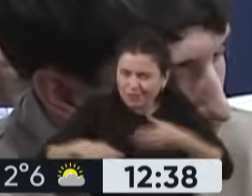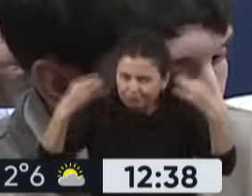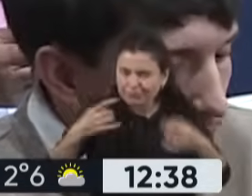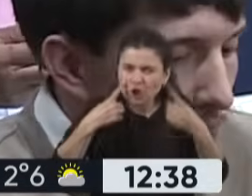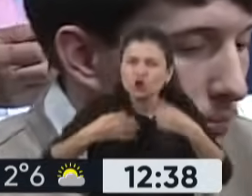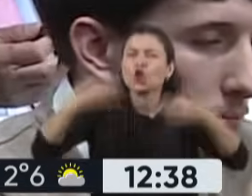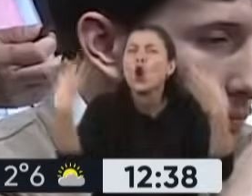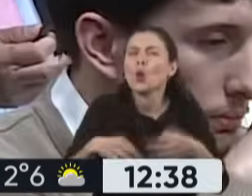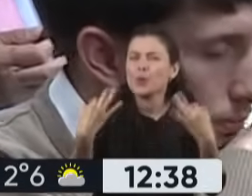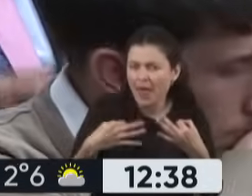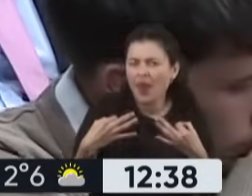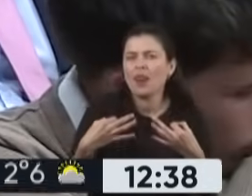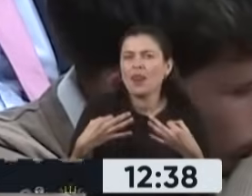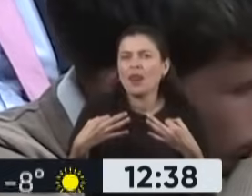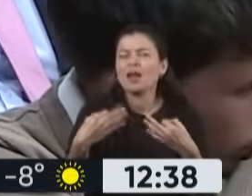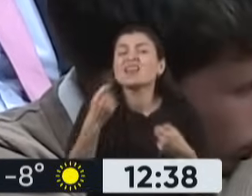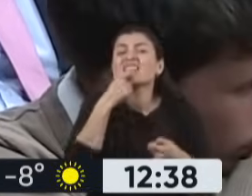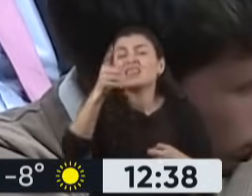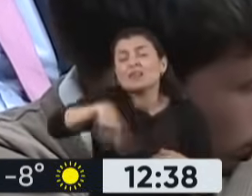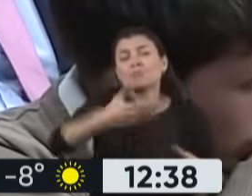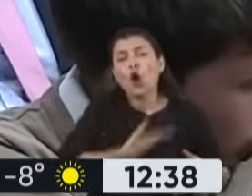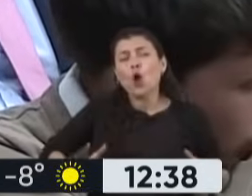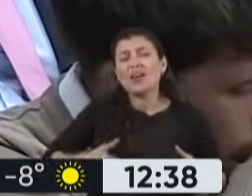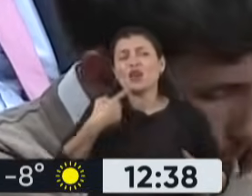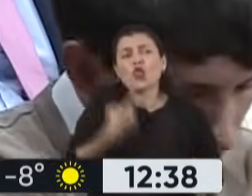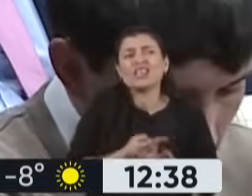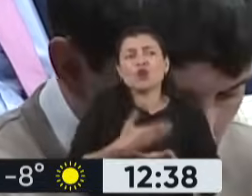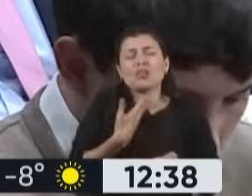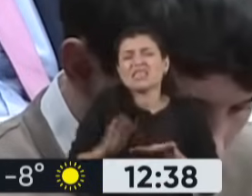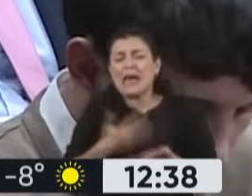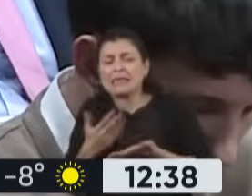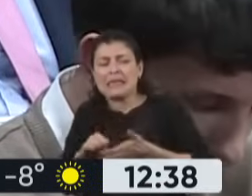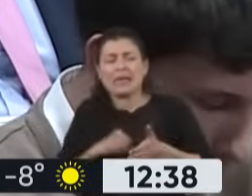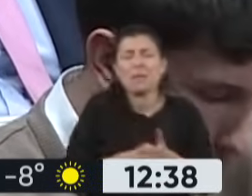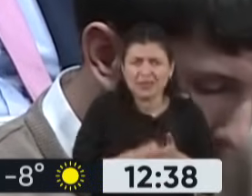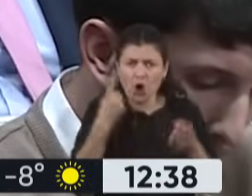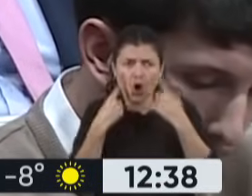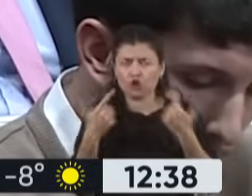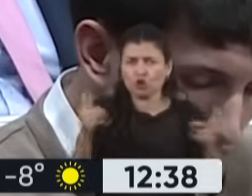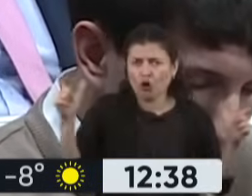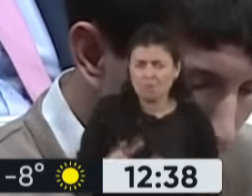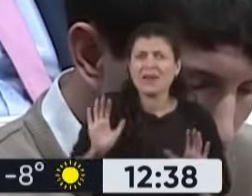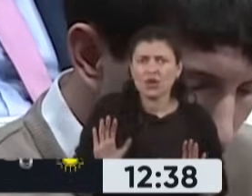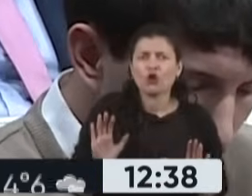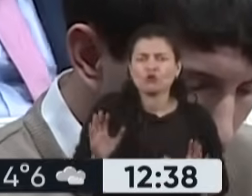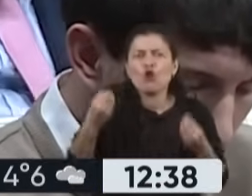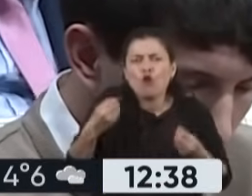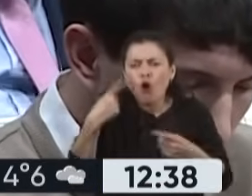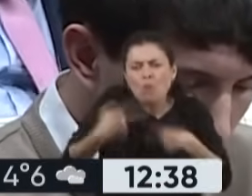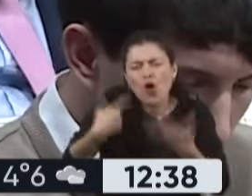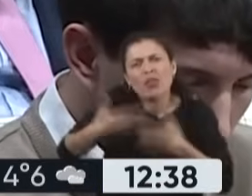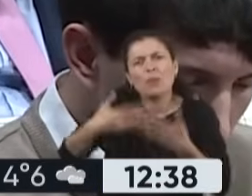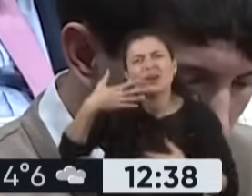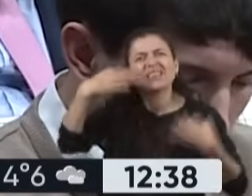demás, quitando los controles. Digo, ¿de qué manera el gobierno puede garantizarse si efectivamente se está haciendo un anuncio de quita de controles? ¿Cómo se